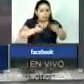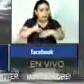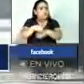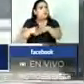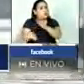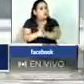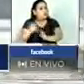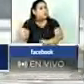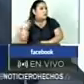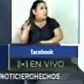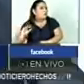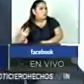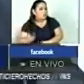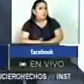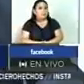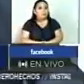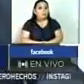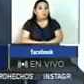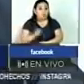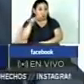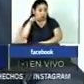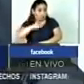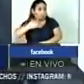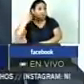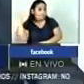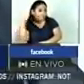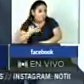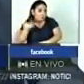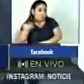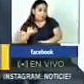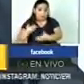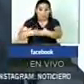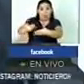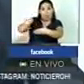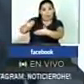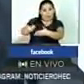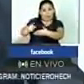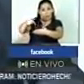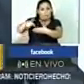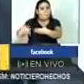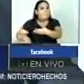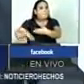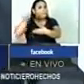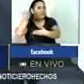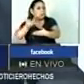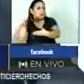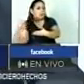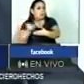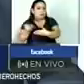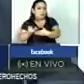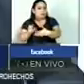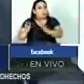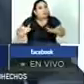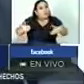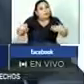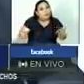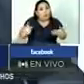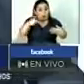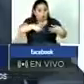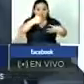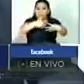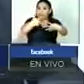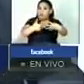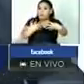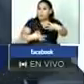diputados. Hay más justificación que la anterior. Por lo tanto, no dar la ley de